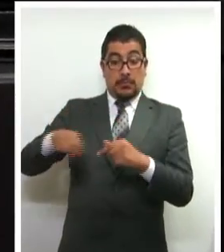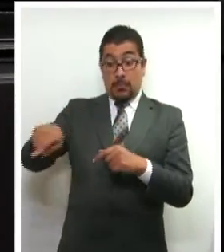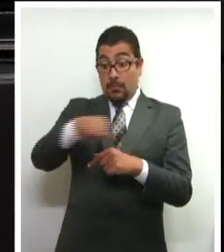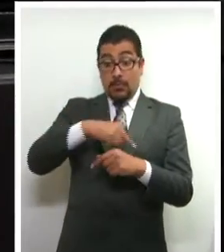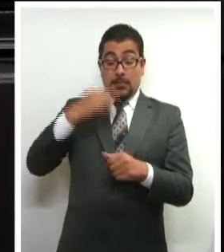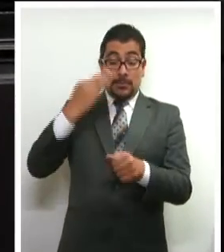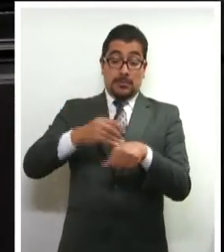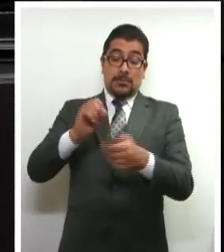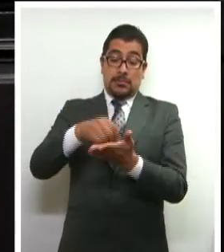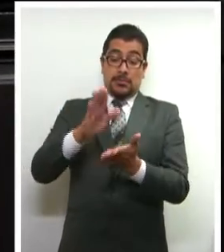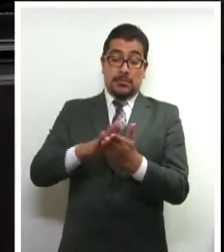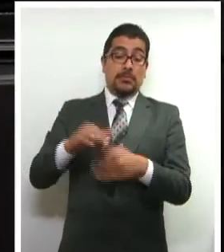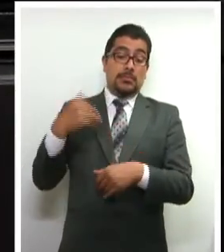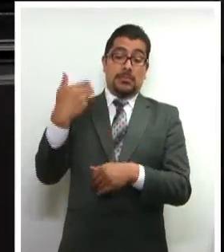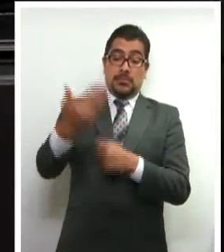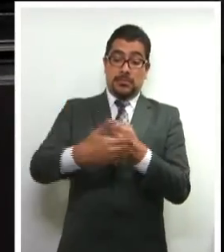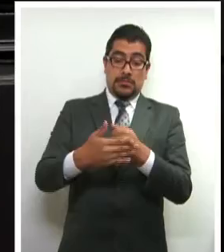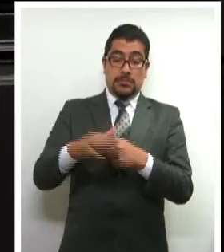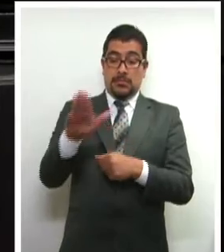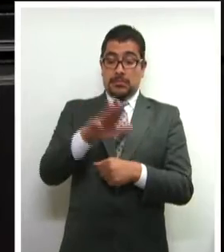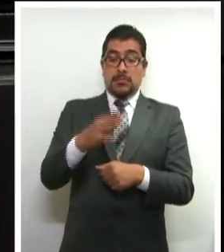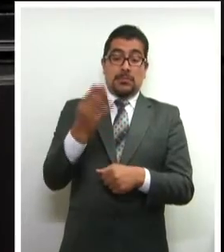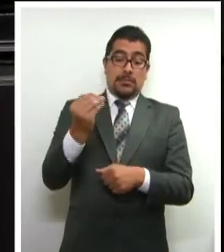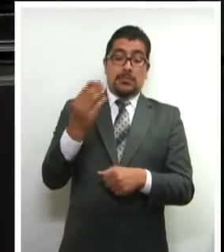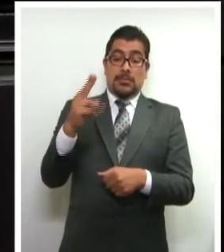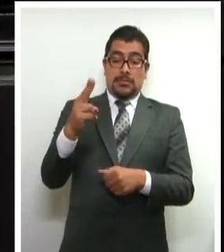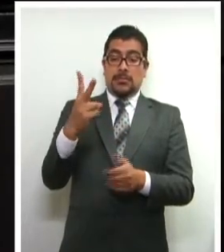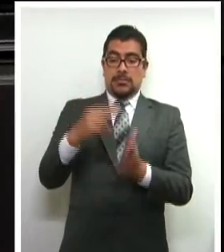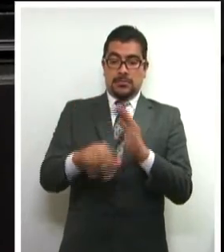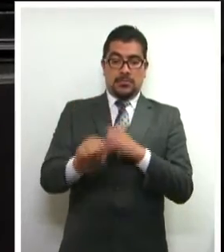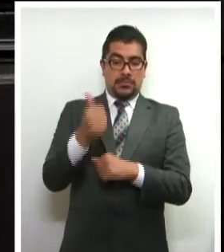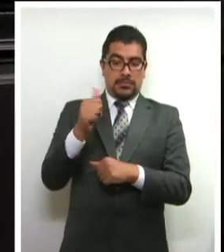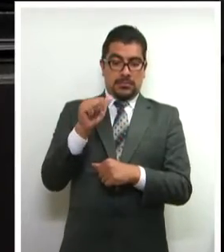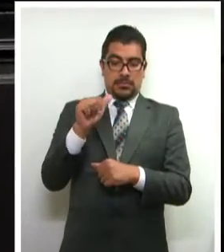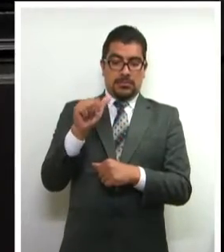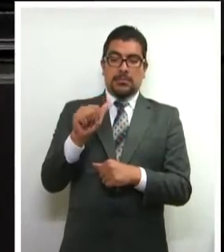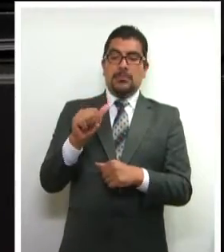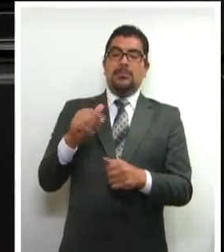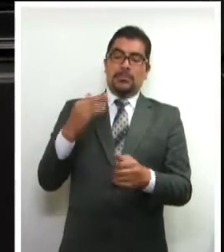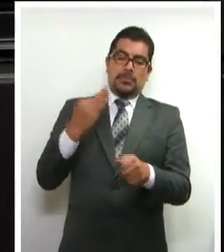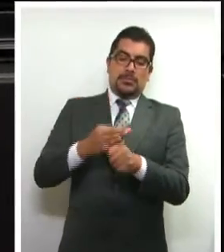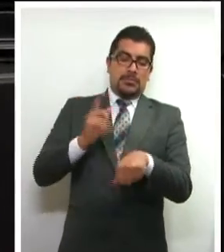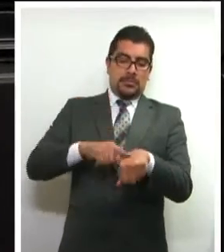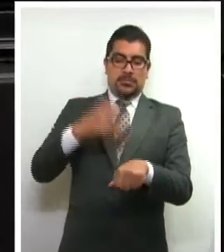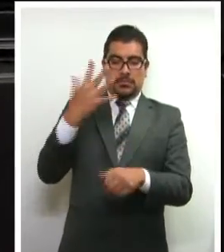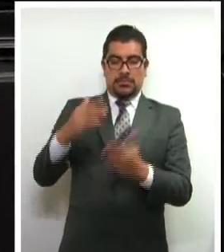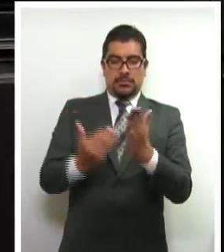que tendrá lugar el miércoles 9 de noviembre de 2016 a las 10 horas.